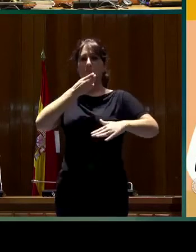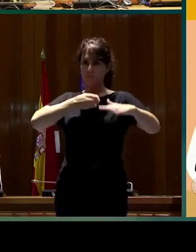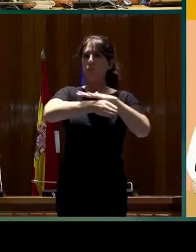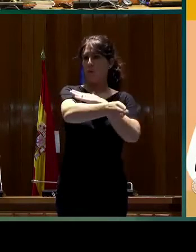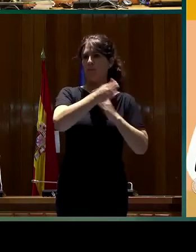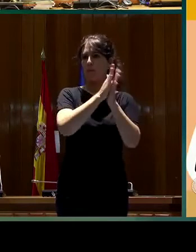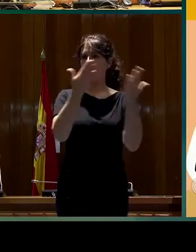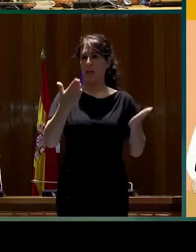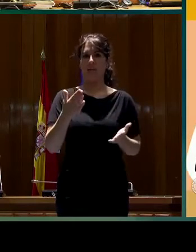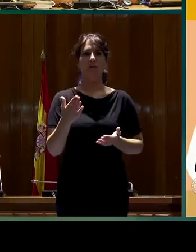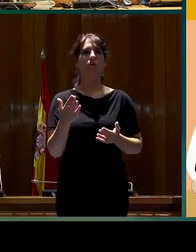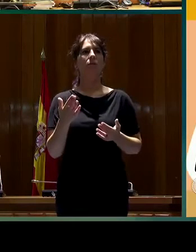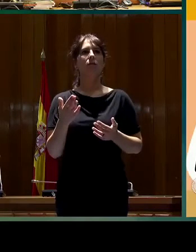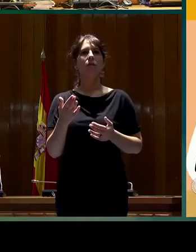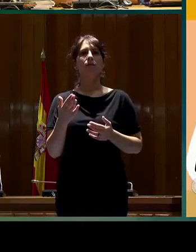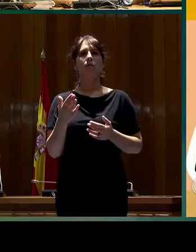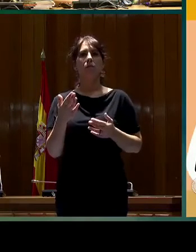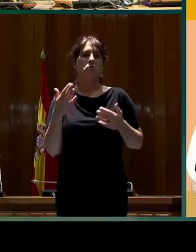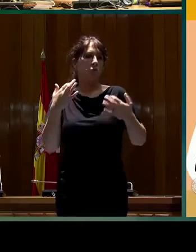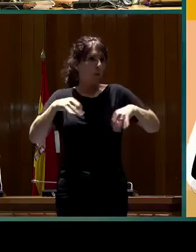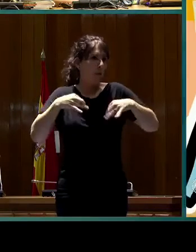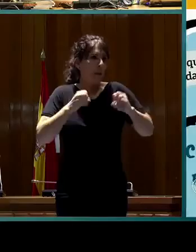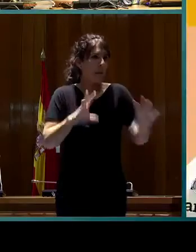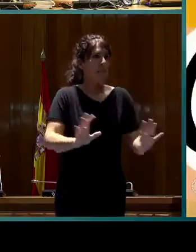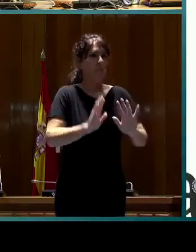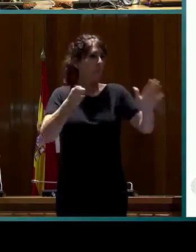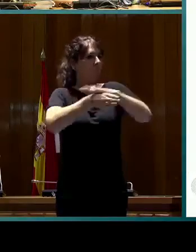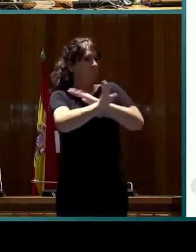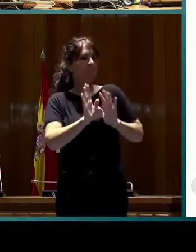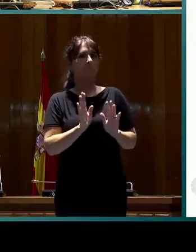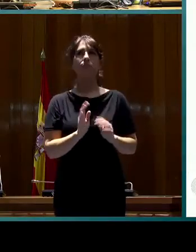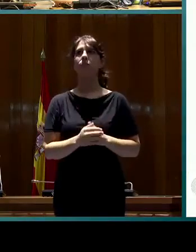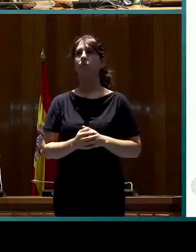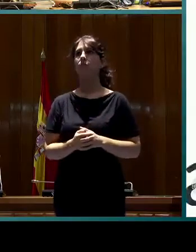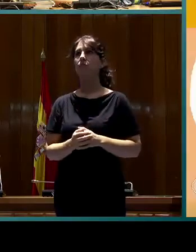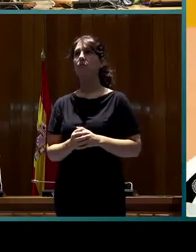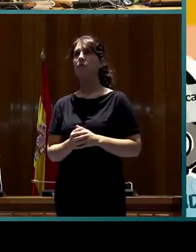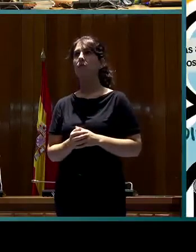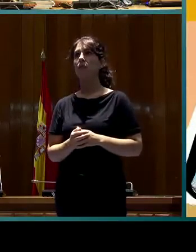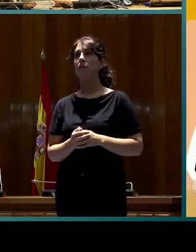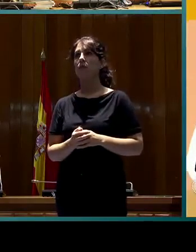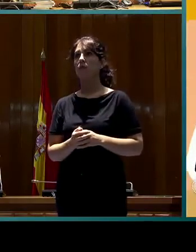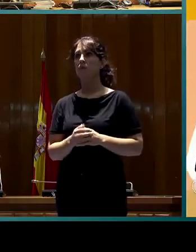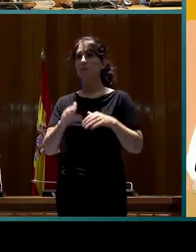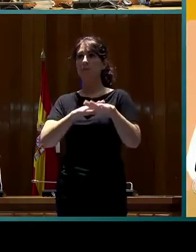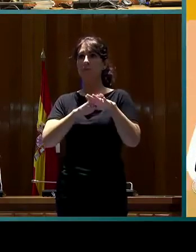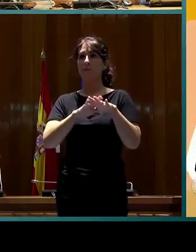generalmente y no suele haber ningún tipo de conflicto. Ay, que me he pasado esta, tendría que seguir aquí,